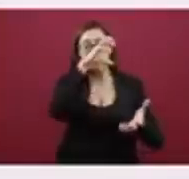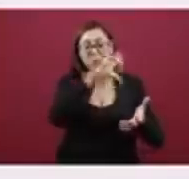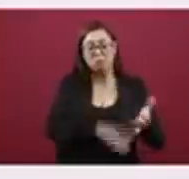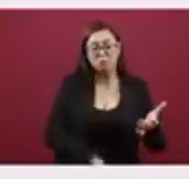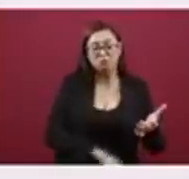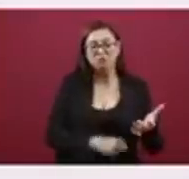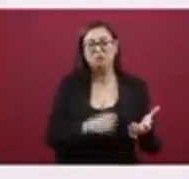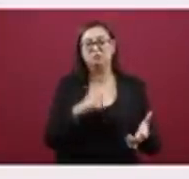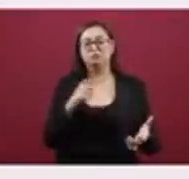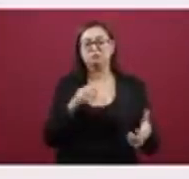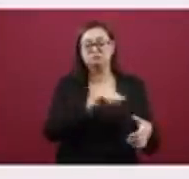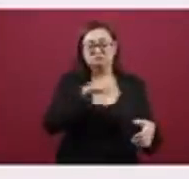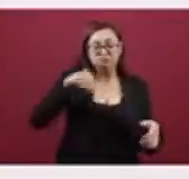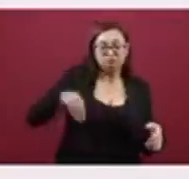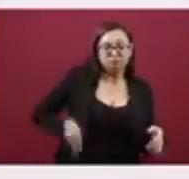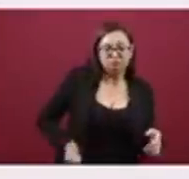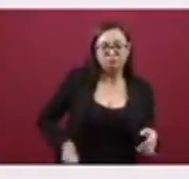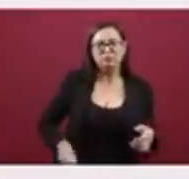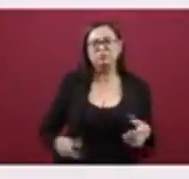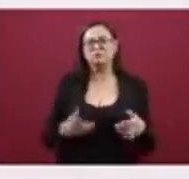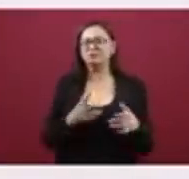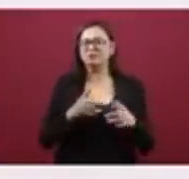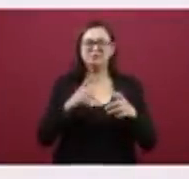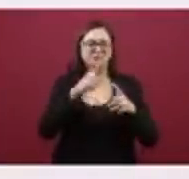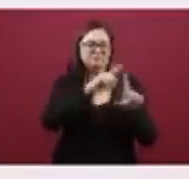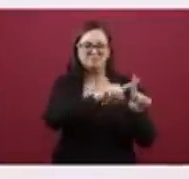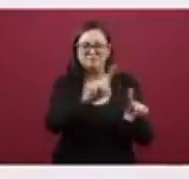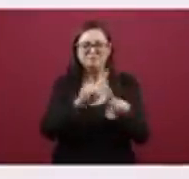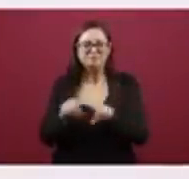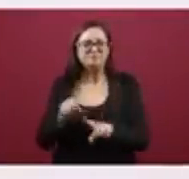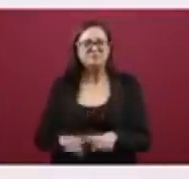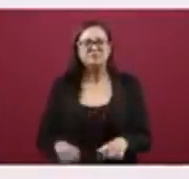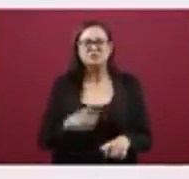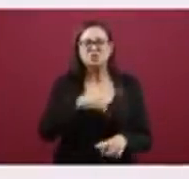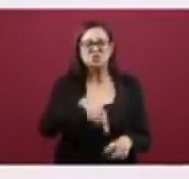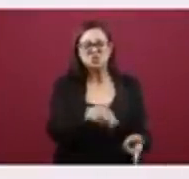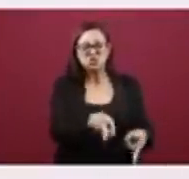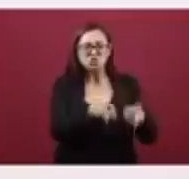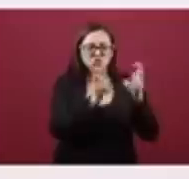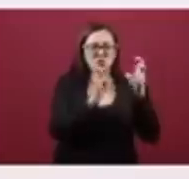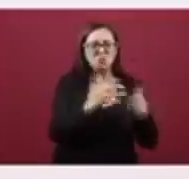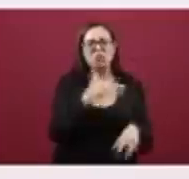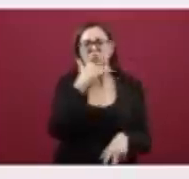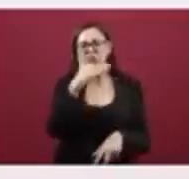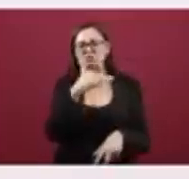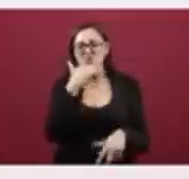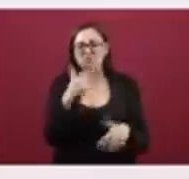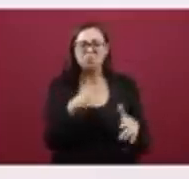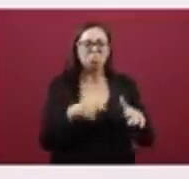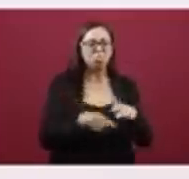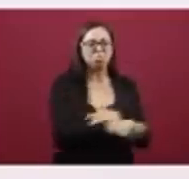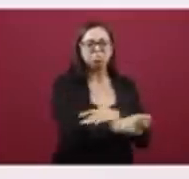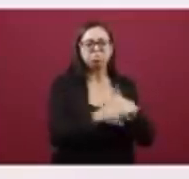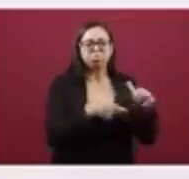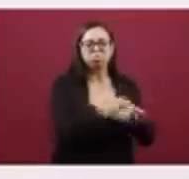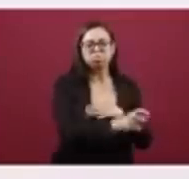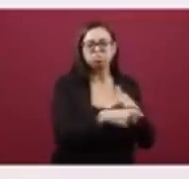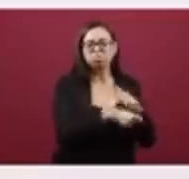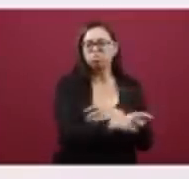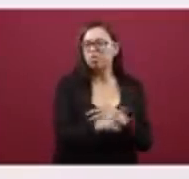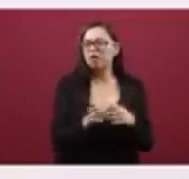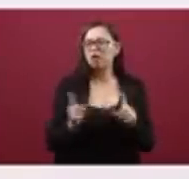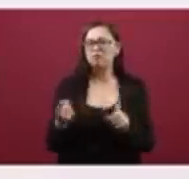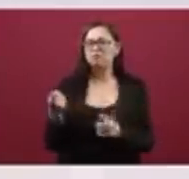ojo o cualquier otra forma de tranzas o desvíos de recursos destinados a la